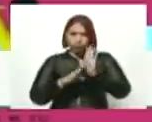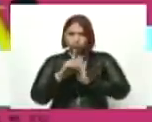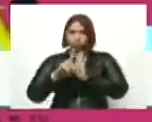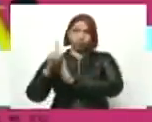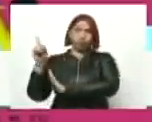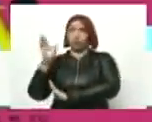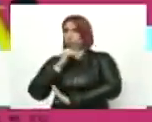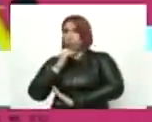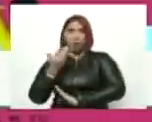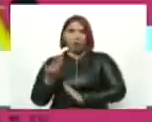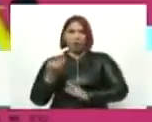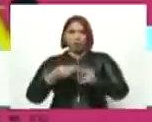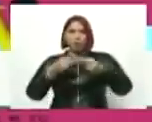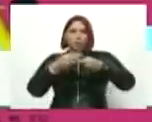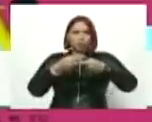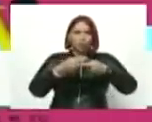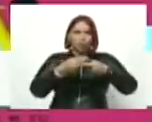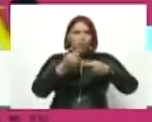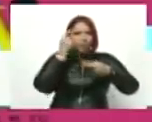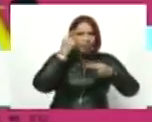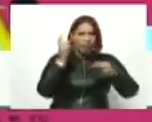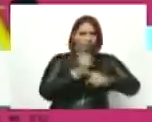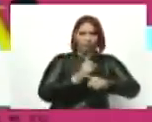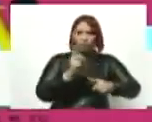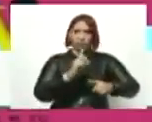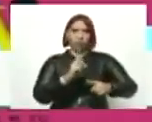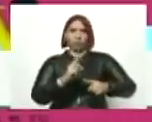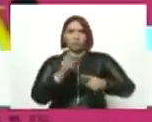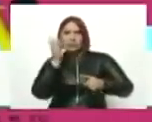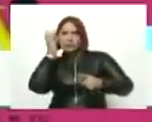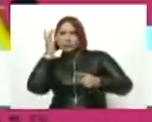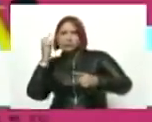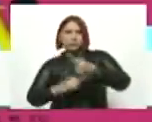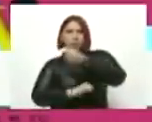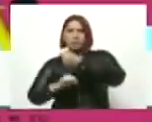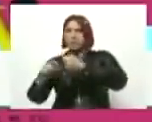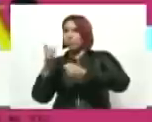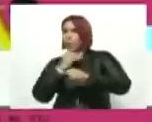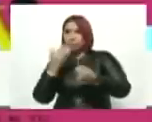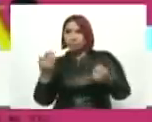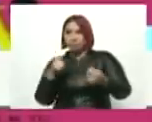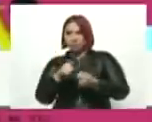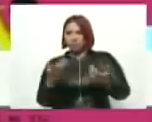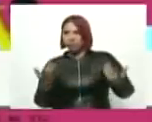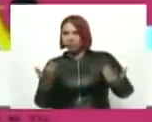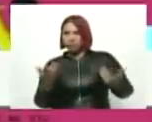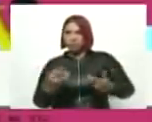socialismo, eso no se construye de un día para otro. Hay que crear todas las bases para eso.